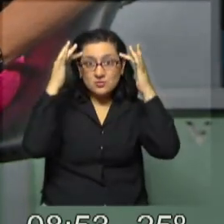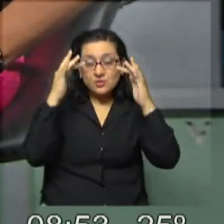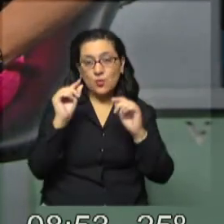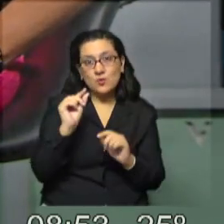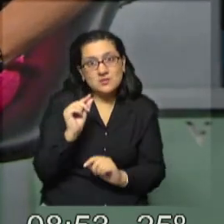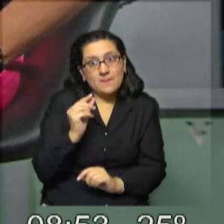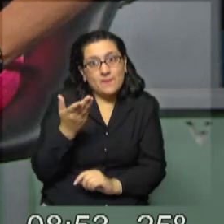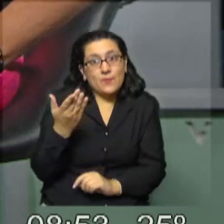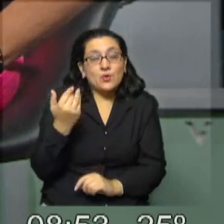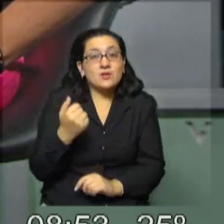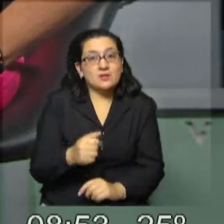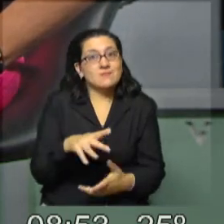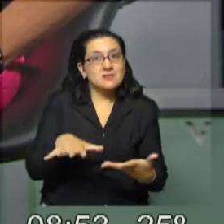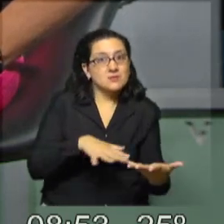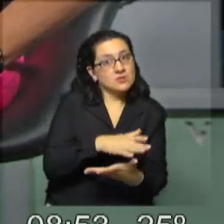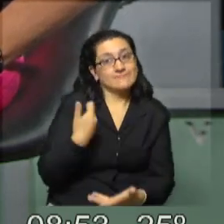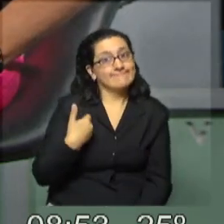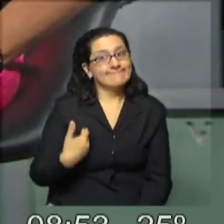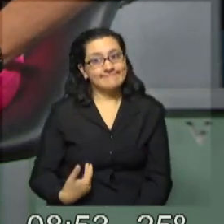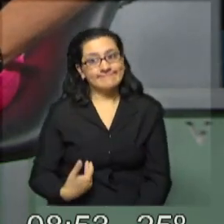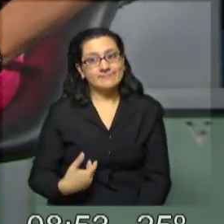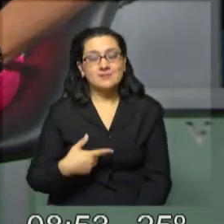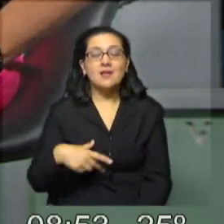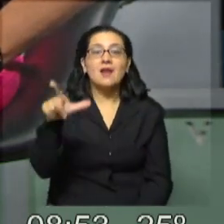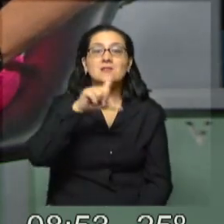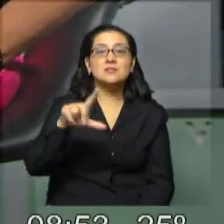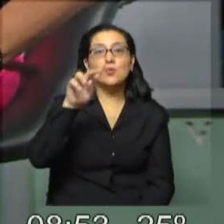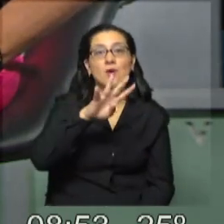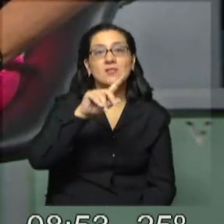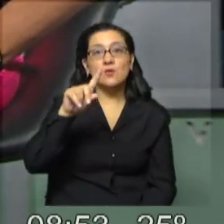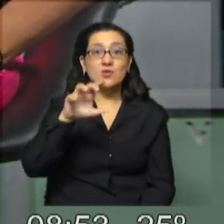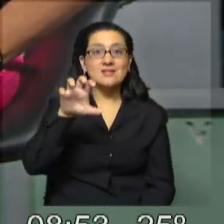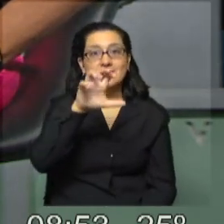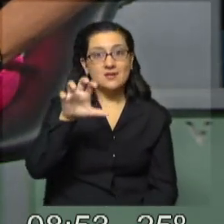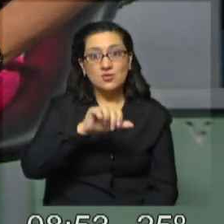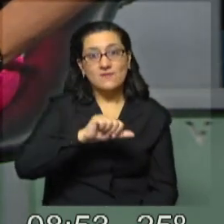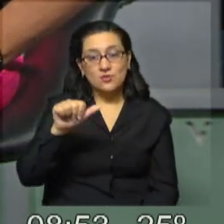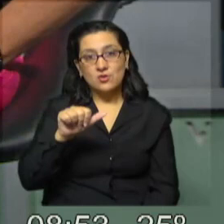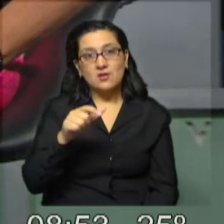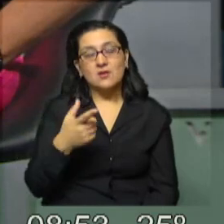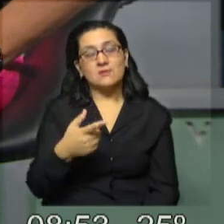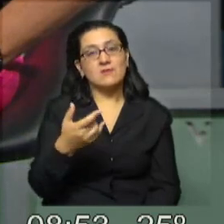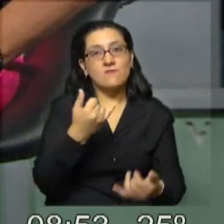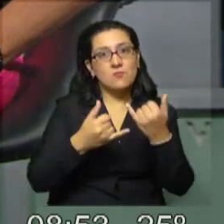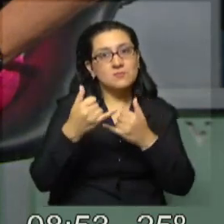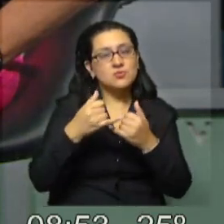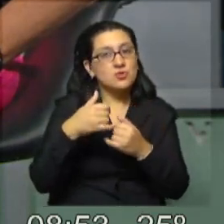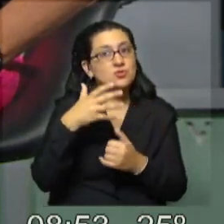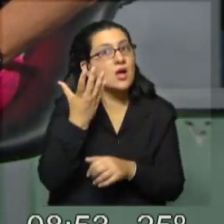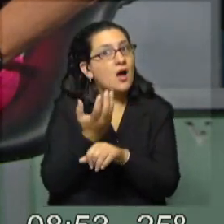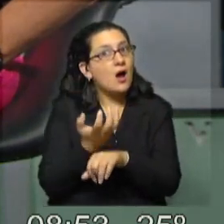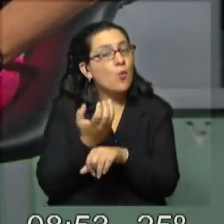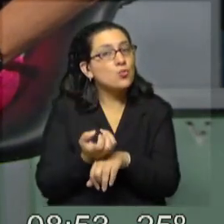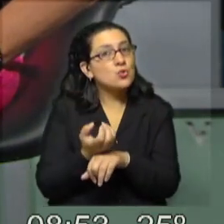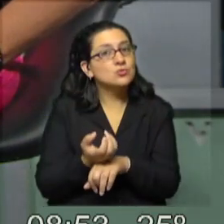reciente, tiene que ver con este hecho lamentable que se dio en el Liceo 41 de Cerrito de la Victoria, con la filtración de estos audios que involucran una